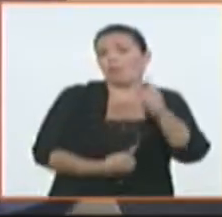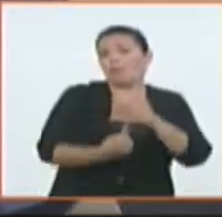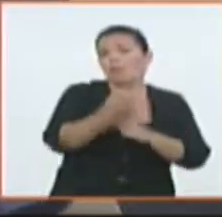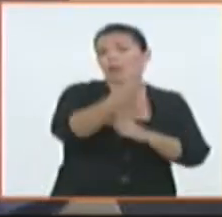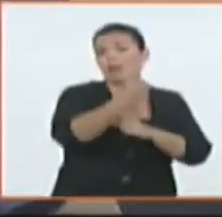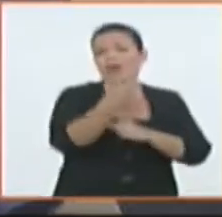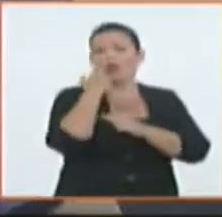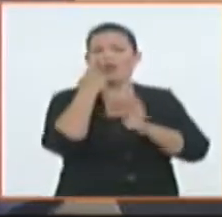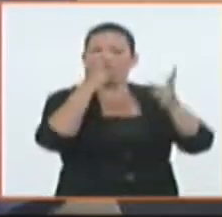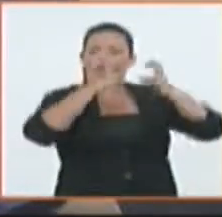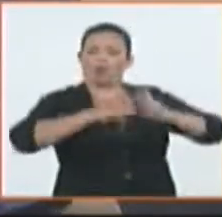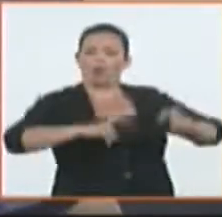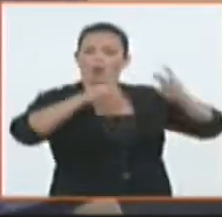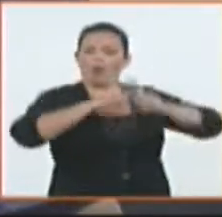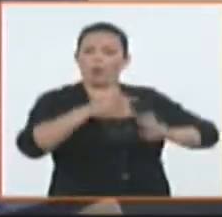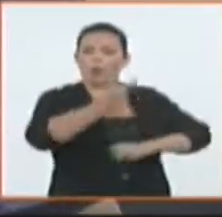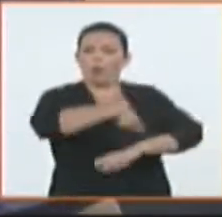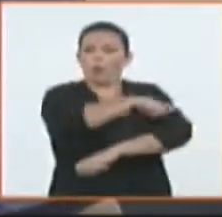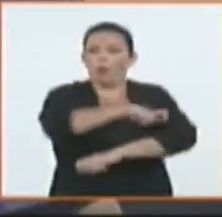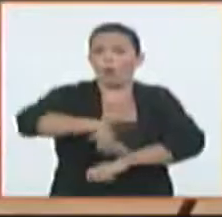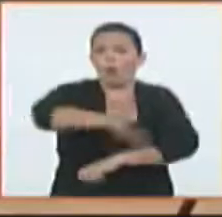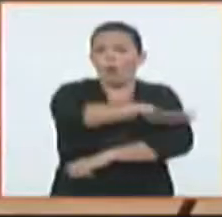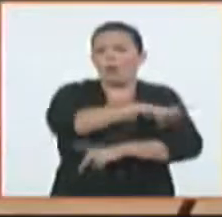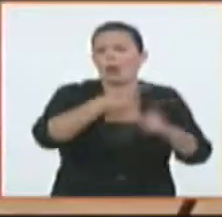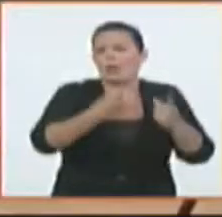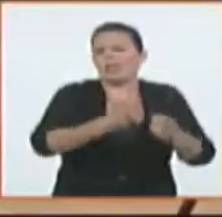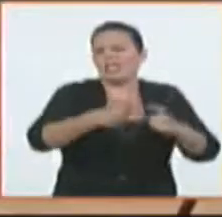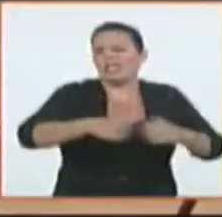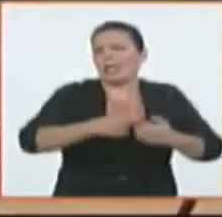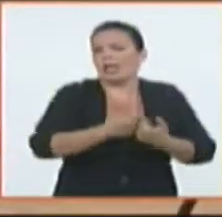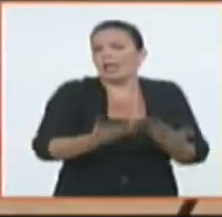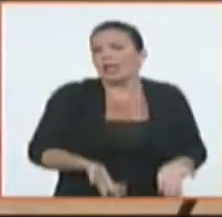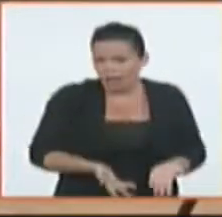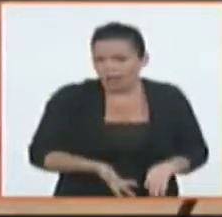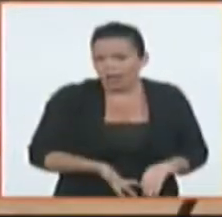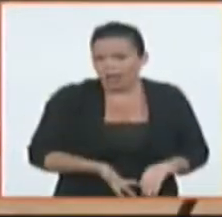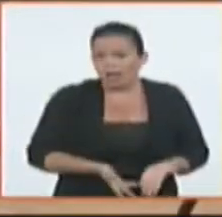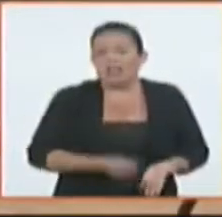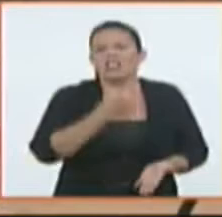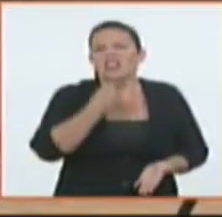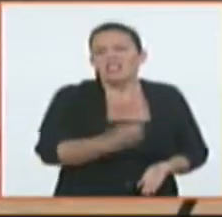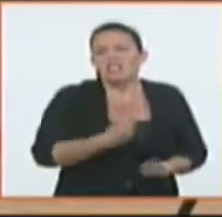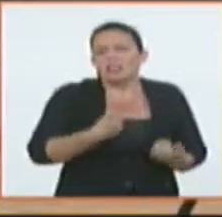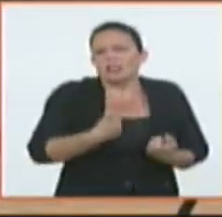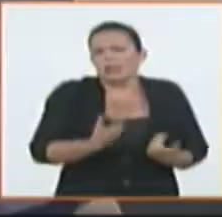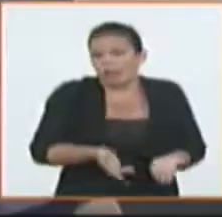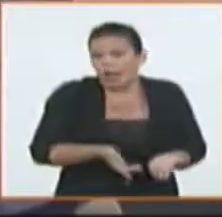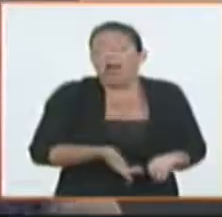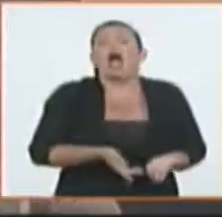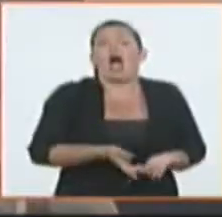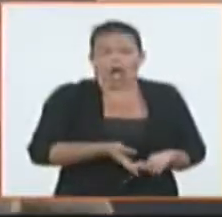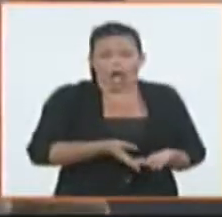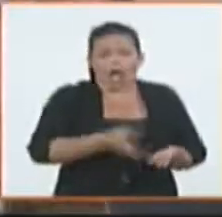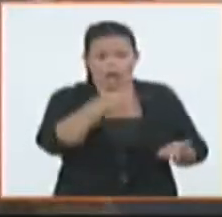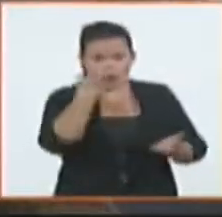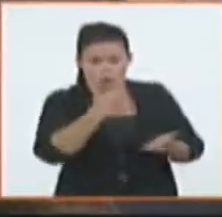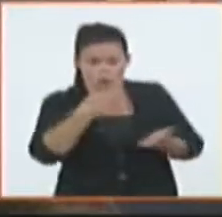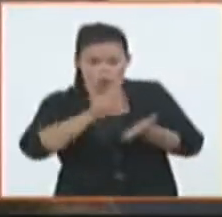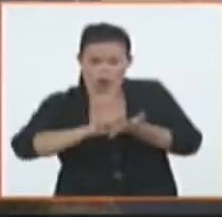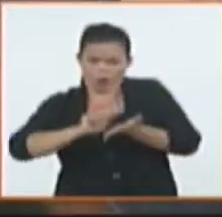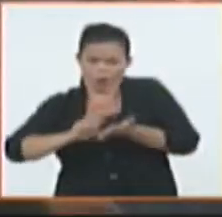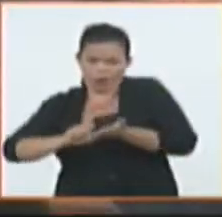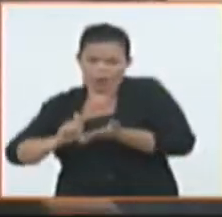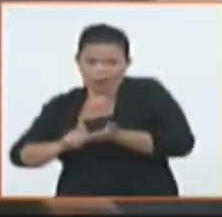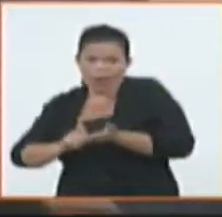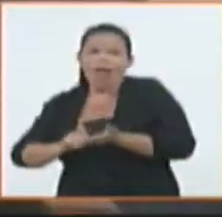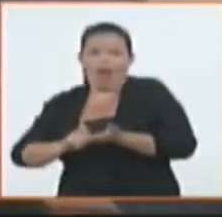necesita, y decidimos en función de lo que ese pueblo y de lo que nos plantea el pueblo y los representantes de ese pueblo, y entonces nos sentamos 3